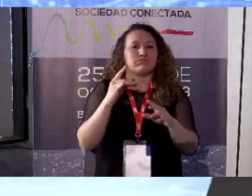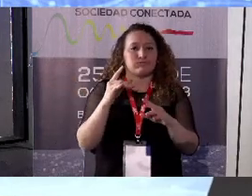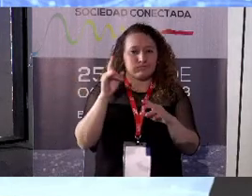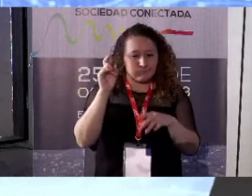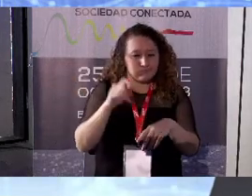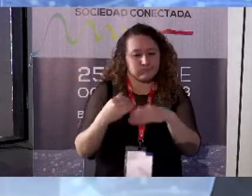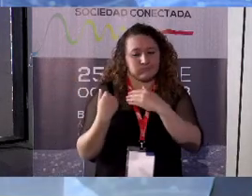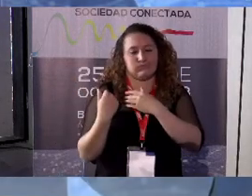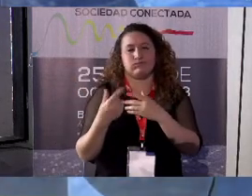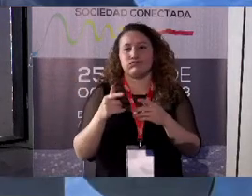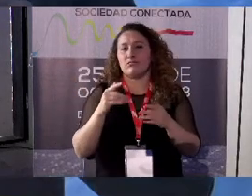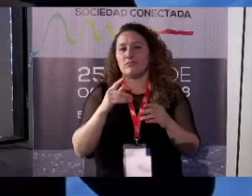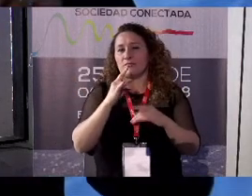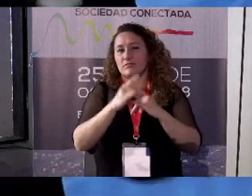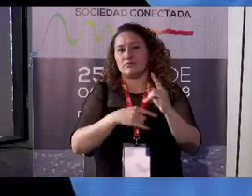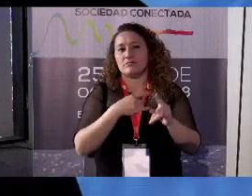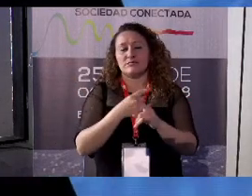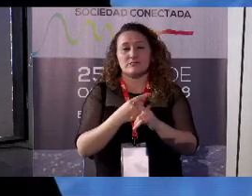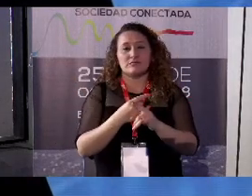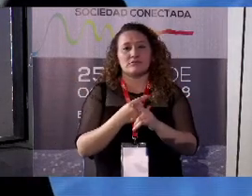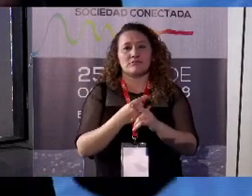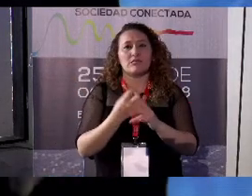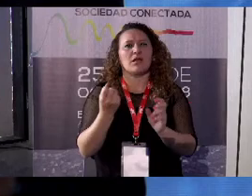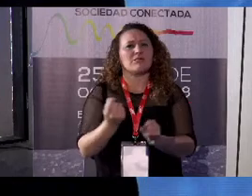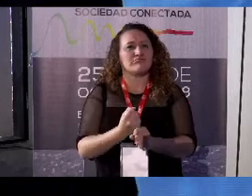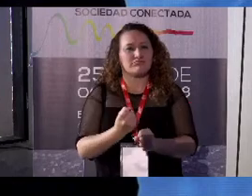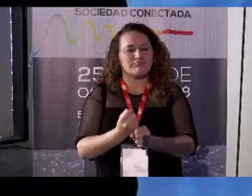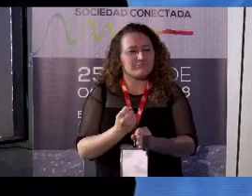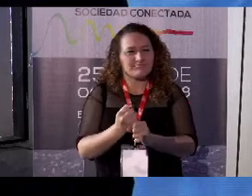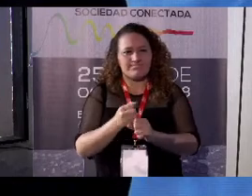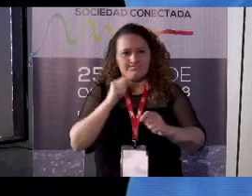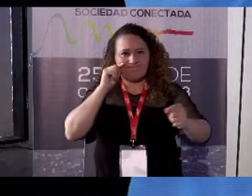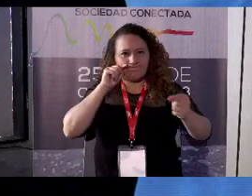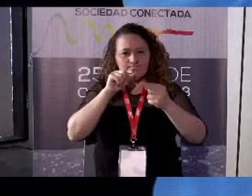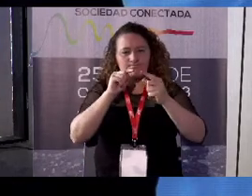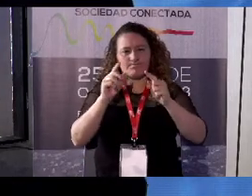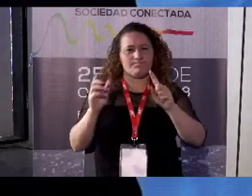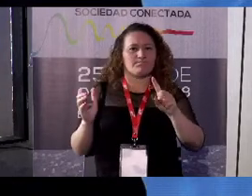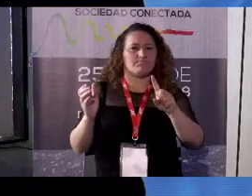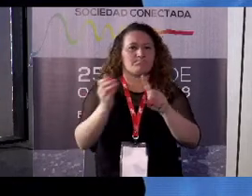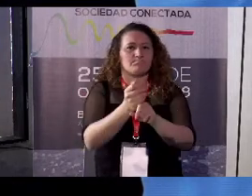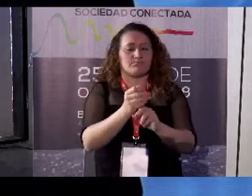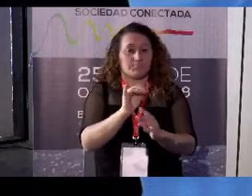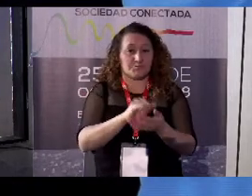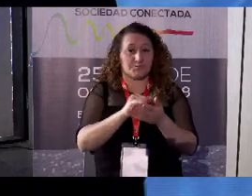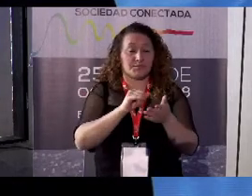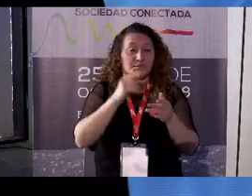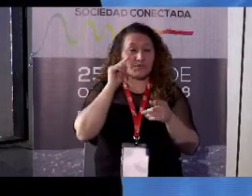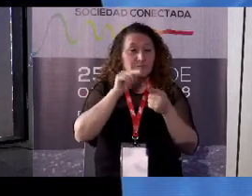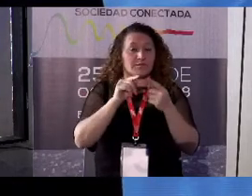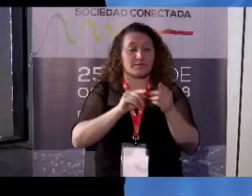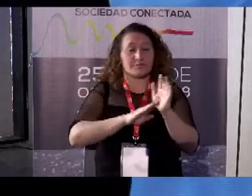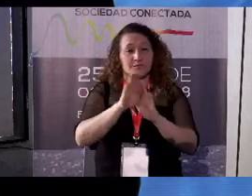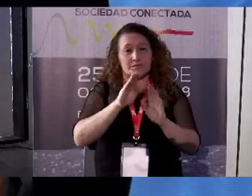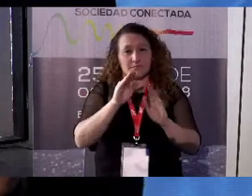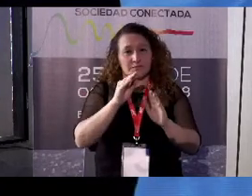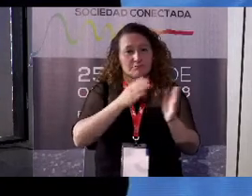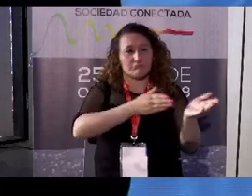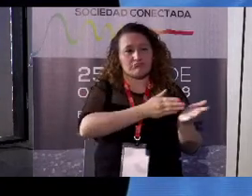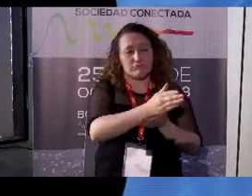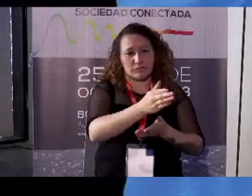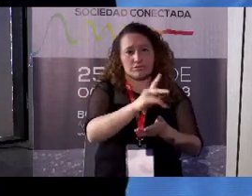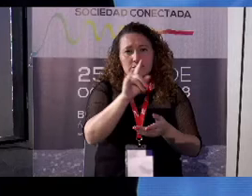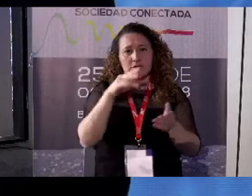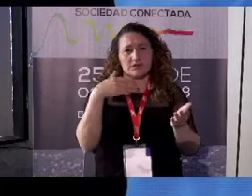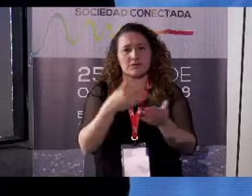vean metidos en tratar de alcanzar estos objetivos de desarrollo sostenible hacia el 2030 el